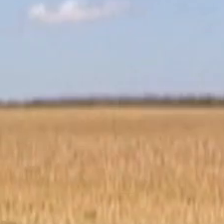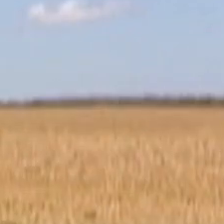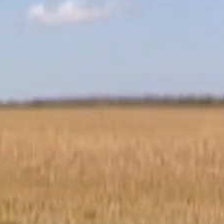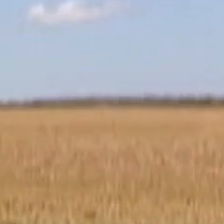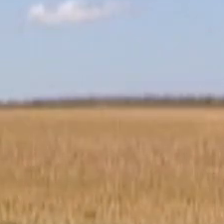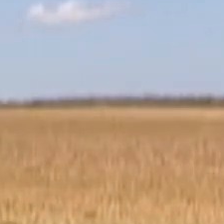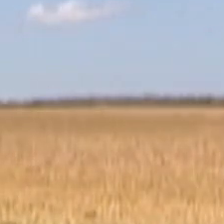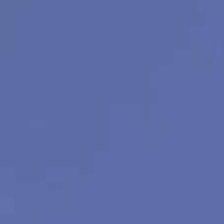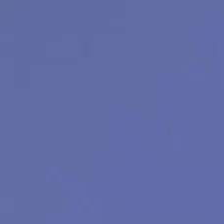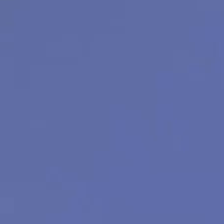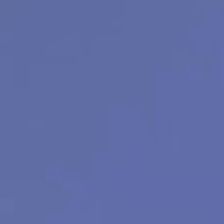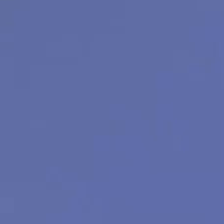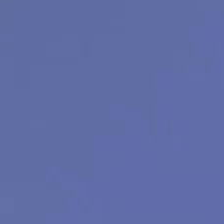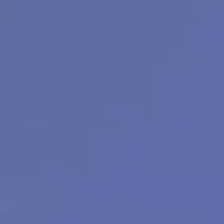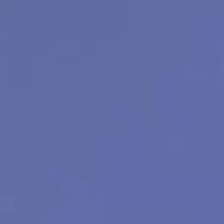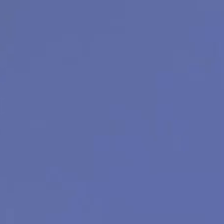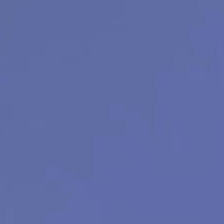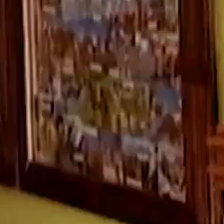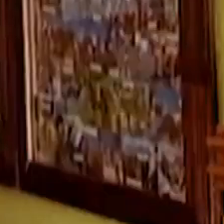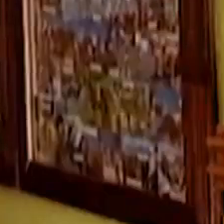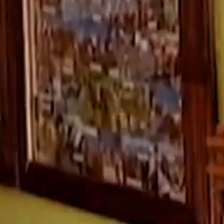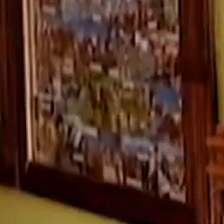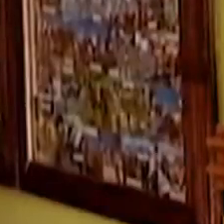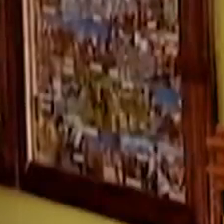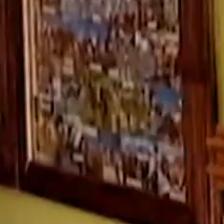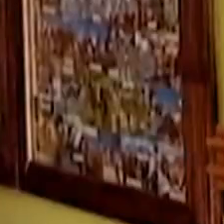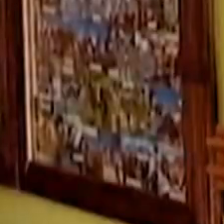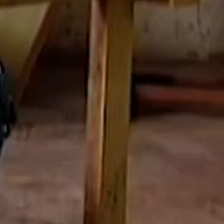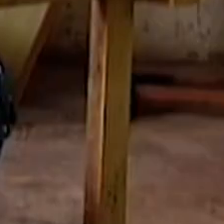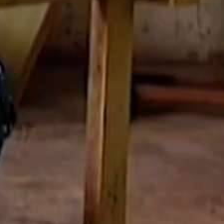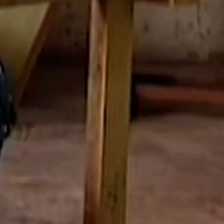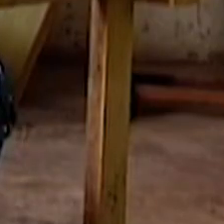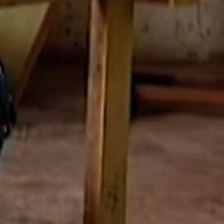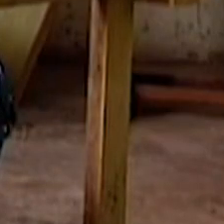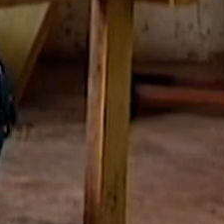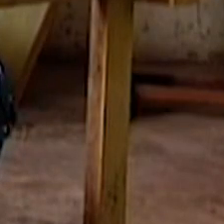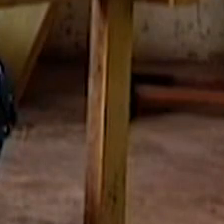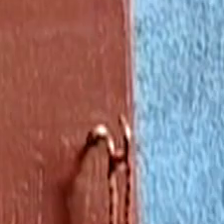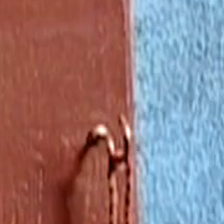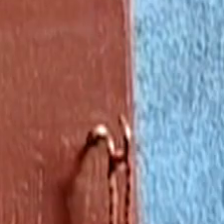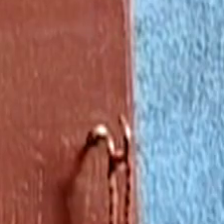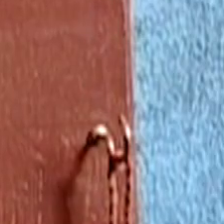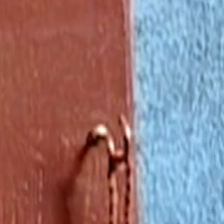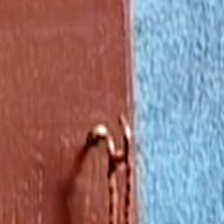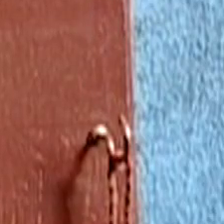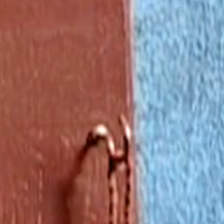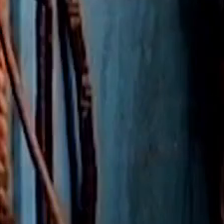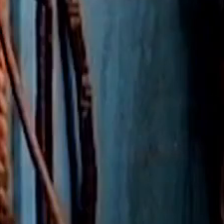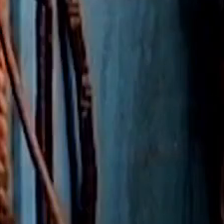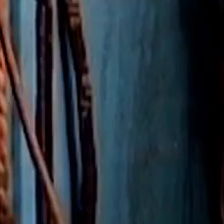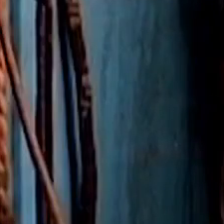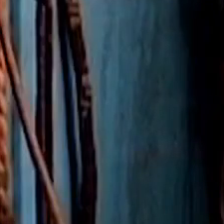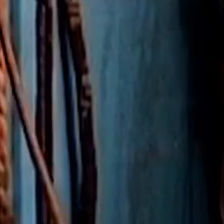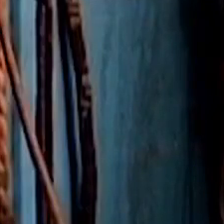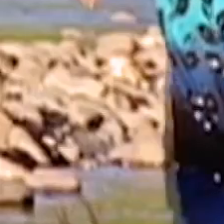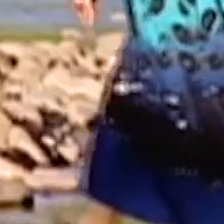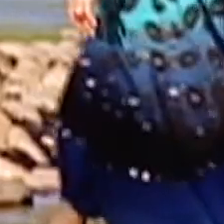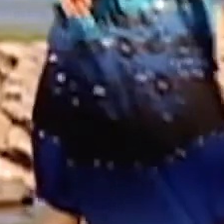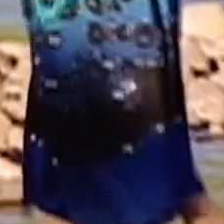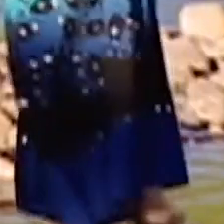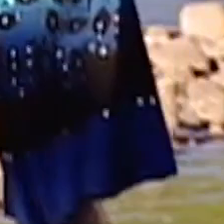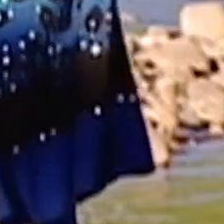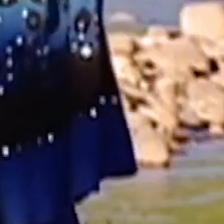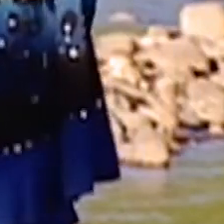Estatal a Distancia. Este audiovisual rescata la figura de Marielos Jiménez, quien se ha dedicado a recoger las tradiciones